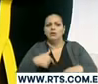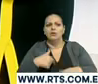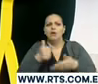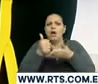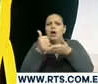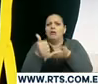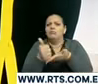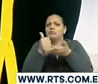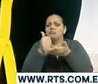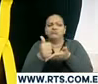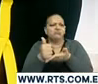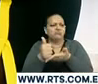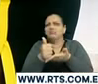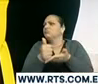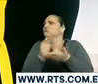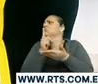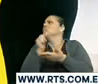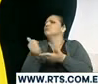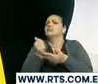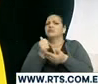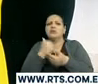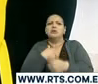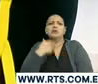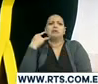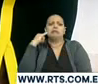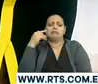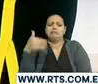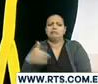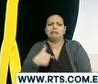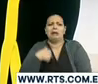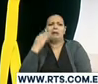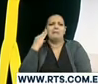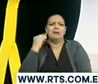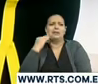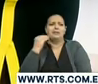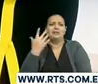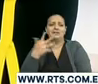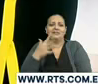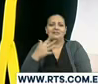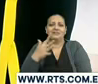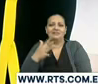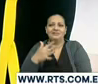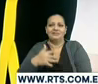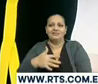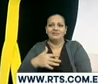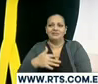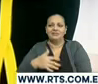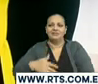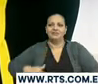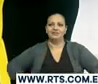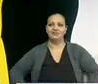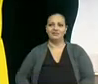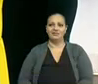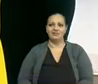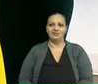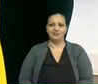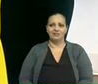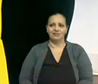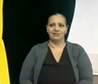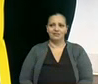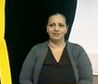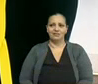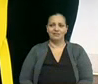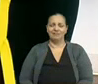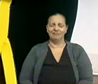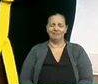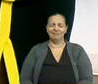Le jalé. De pronto yo, sin experiencia. Jalé al perrito y a lo que lo jalé se le salió su intestino, sí.